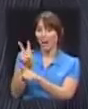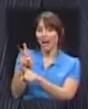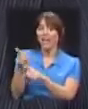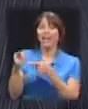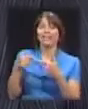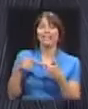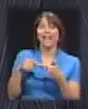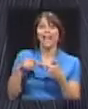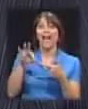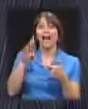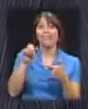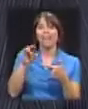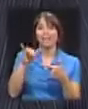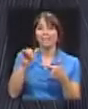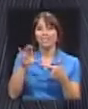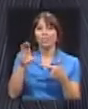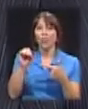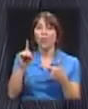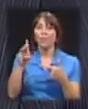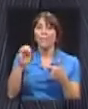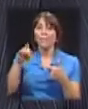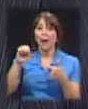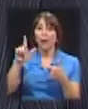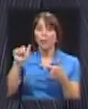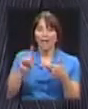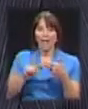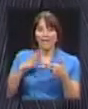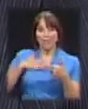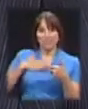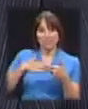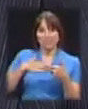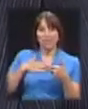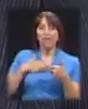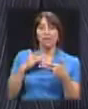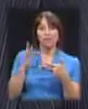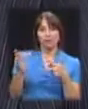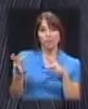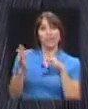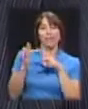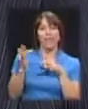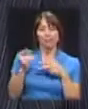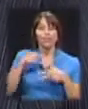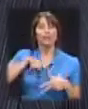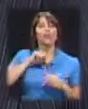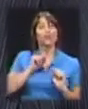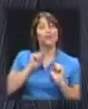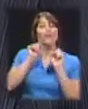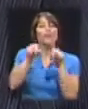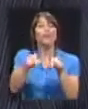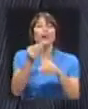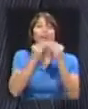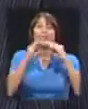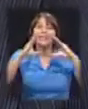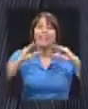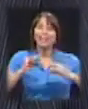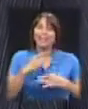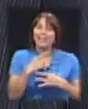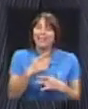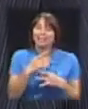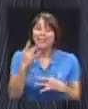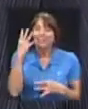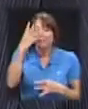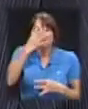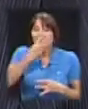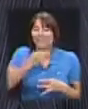don Francisco de Paula Gutiérrez y a mí, y fuimos a una cena de lo más interesante, ¿verdad? Y linda que fue, y motivante, ¿verdad?